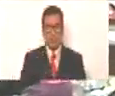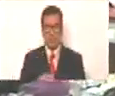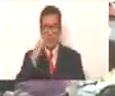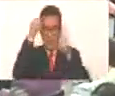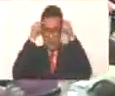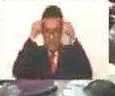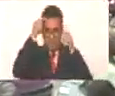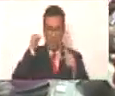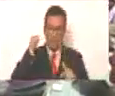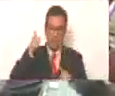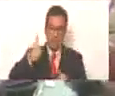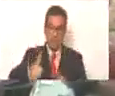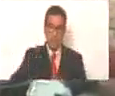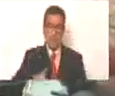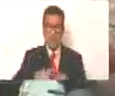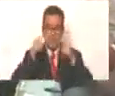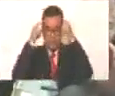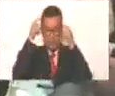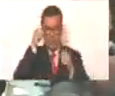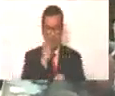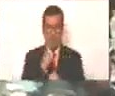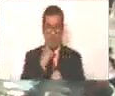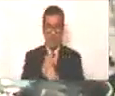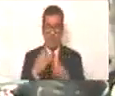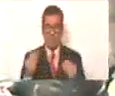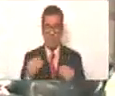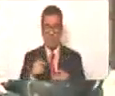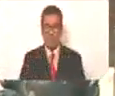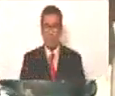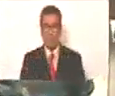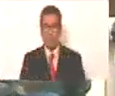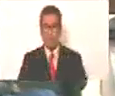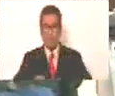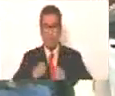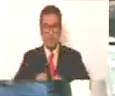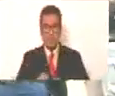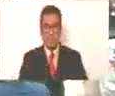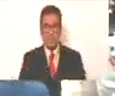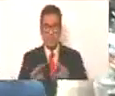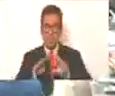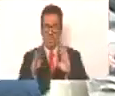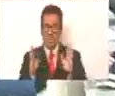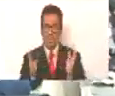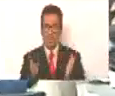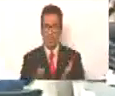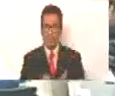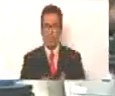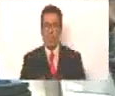Chávez Frías trabajó arduamente por la consolidación de un mundo pluriplural,